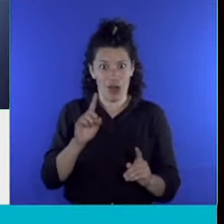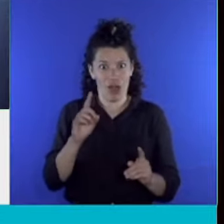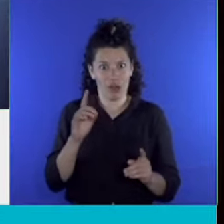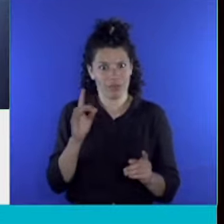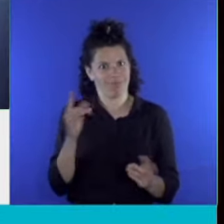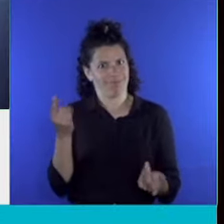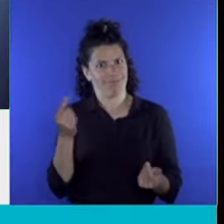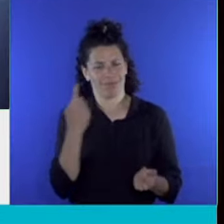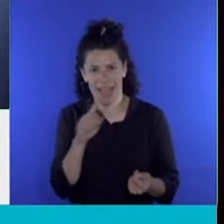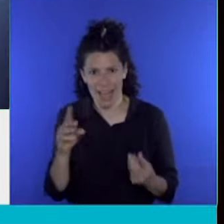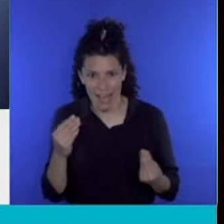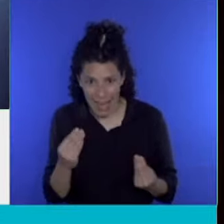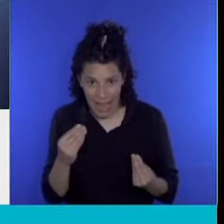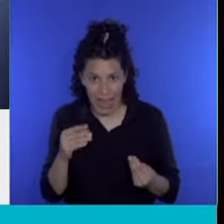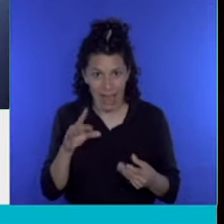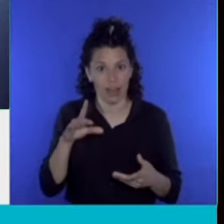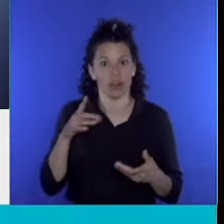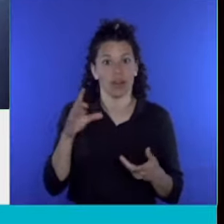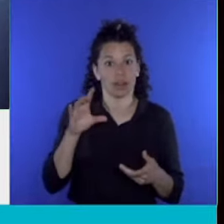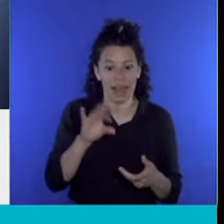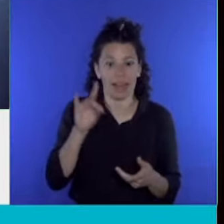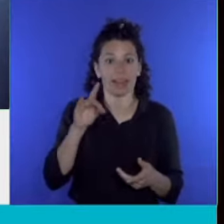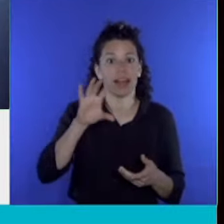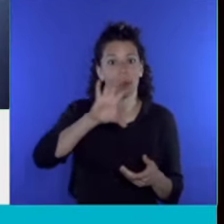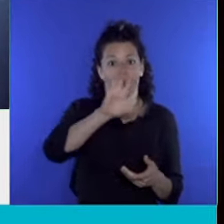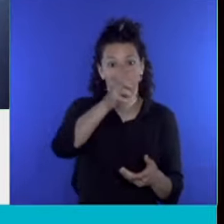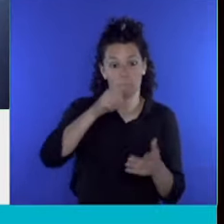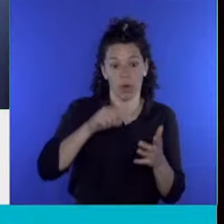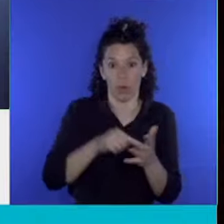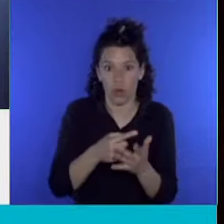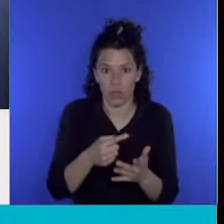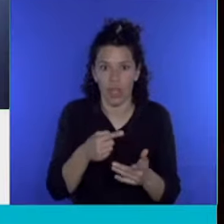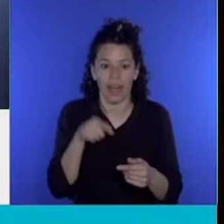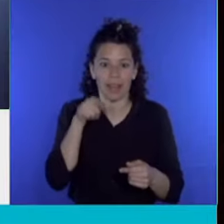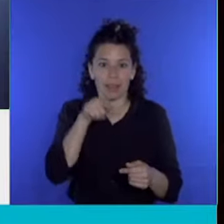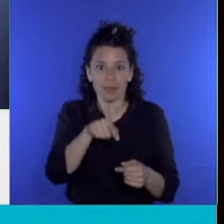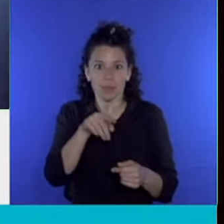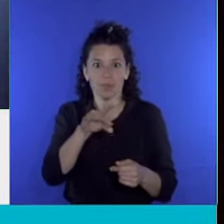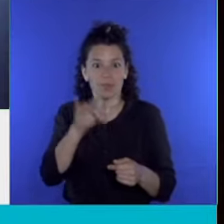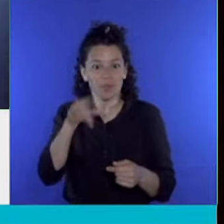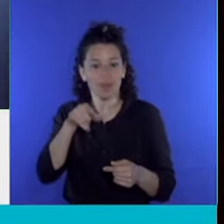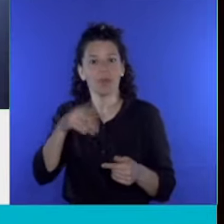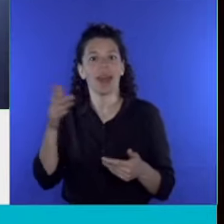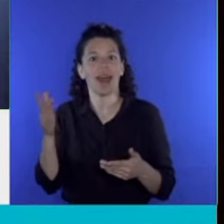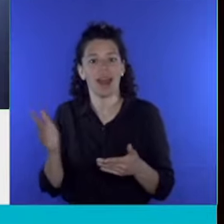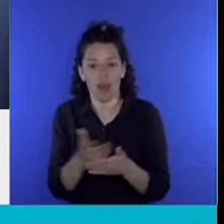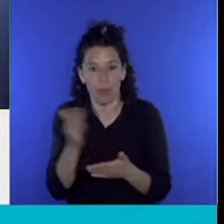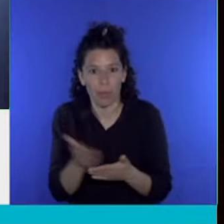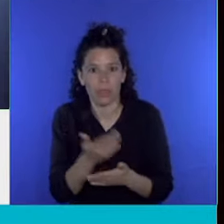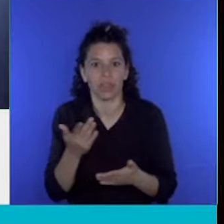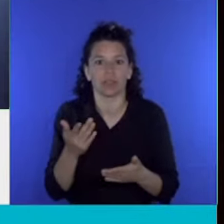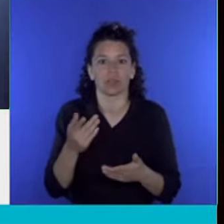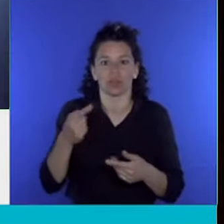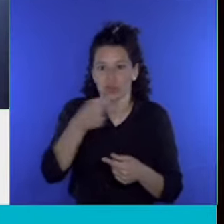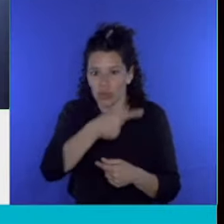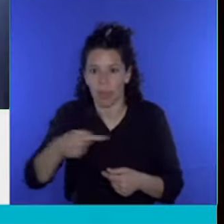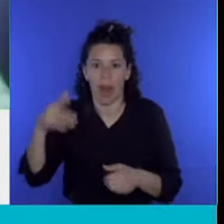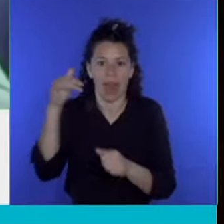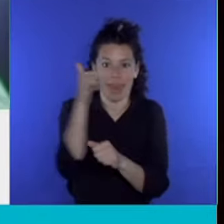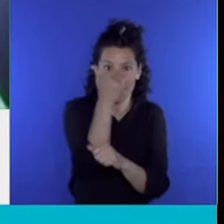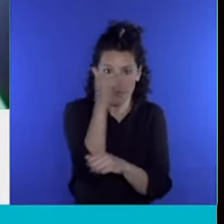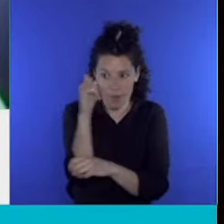Buenos Aires para hacer alguno de los procesos o alguna de las semanas de